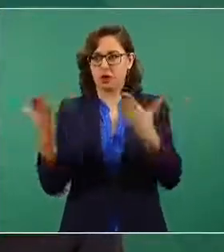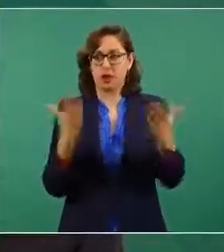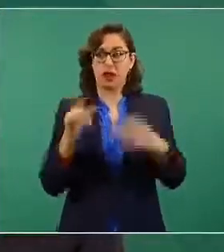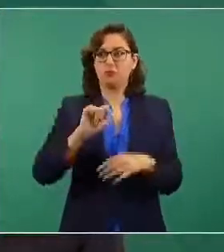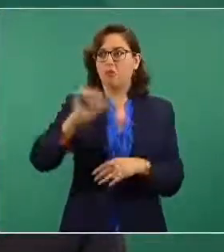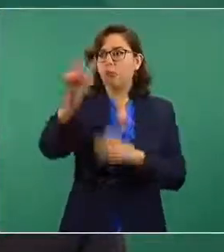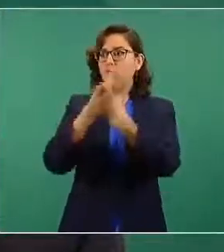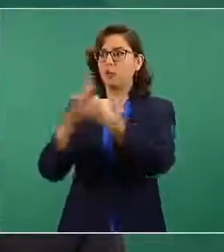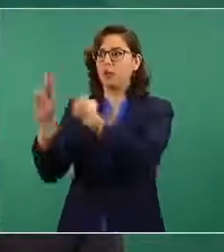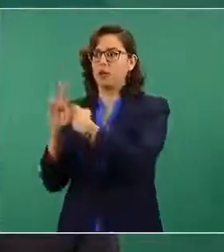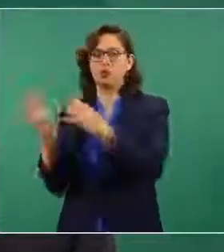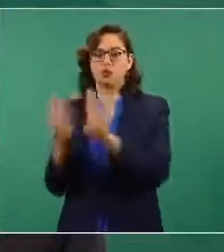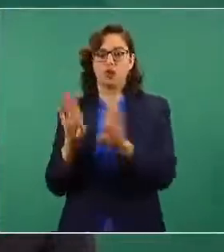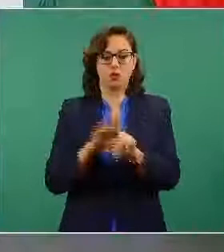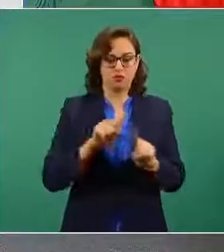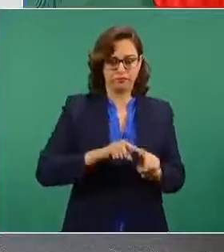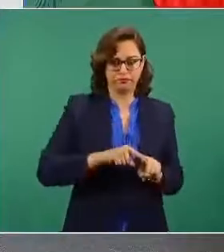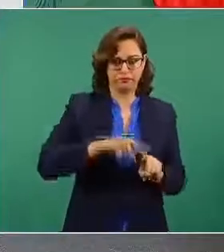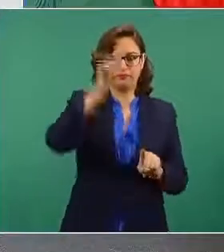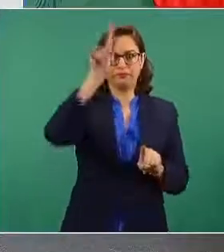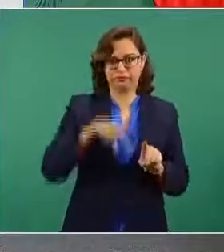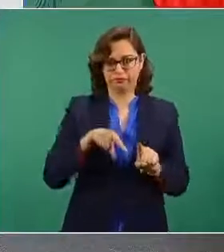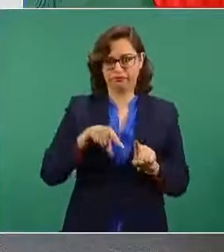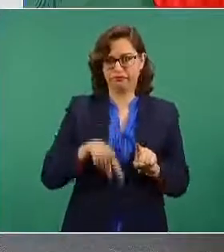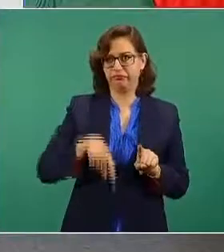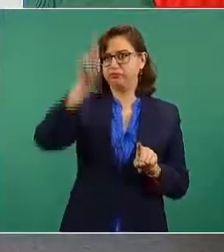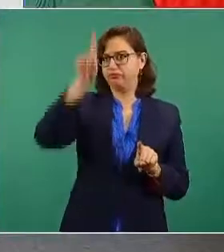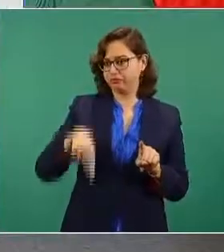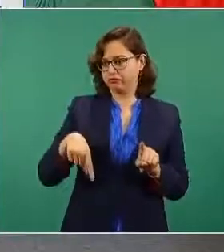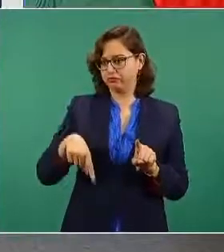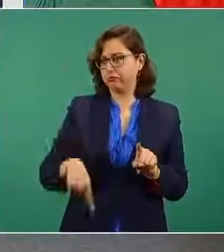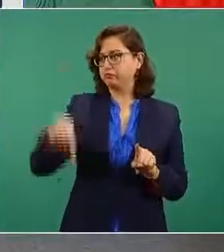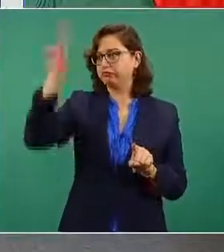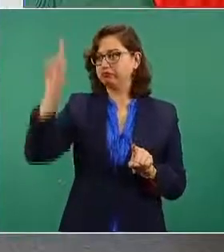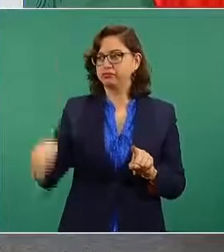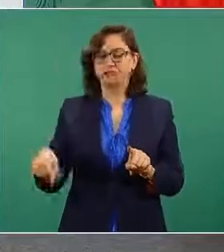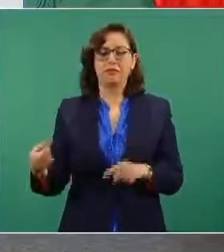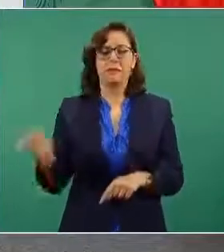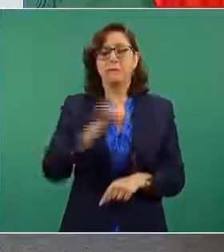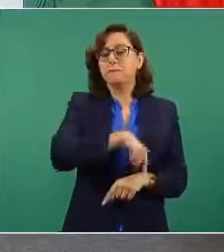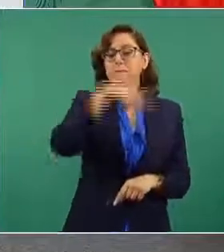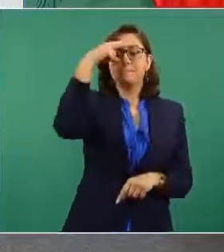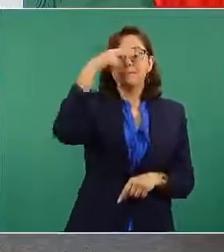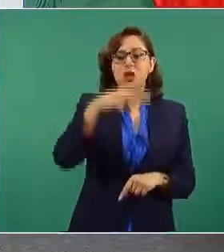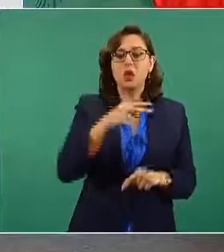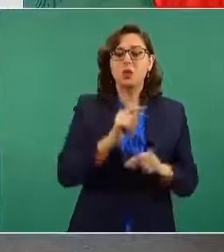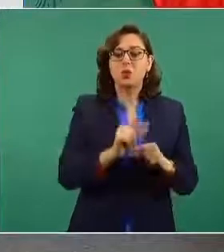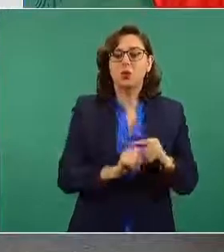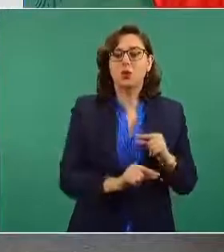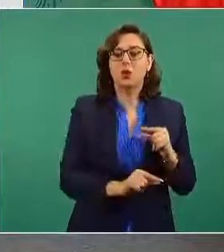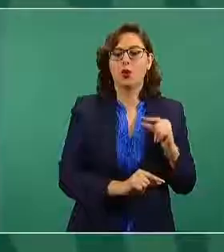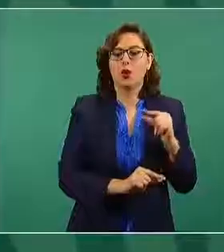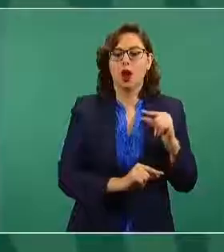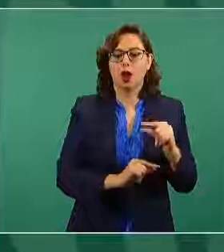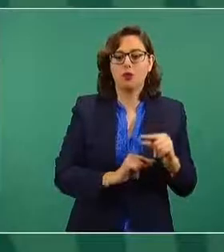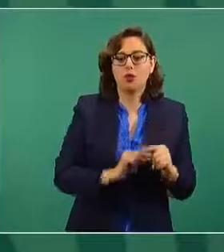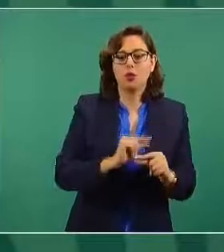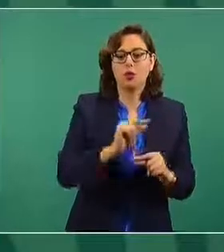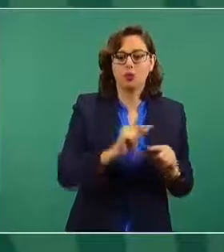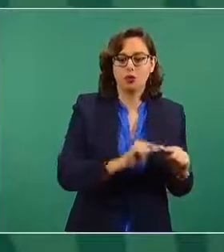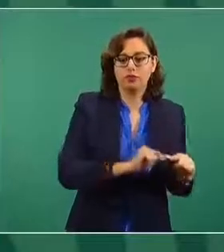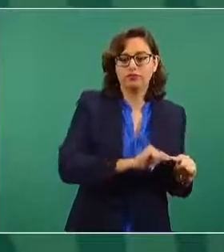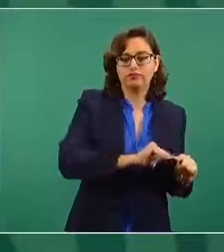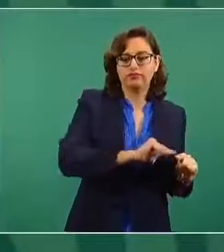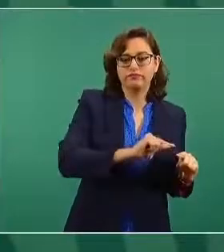olas epidémicas de gran tamaño, tuvo una curva lenta, de lento progreso, con pocos contagios por día y por